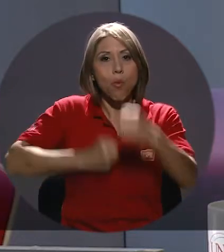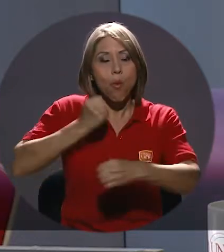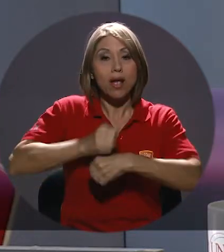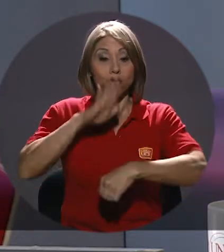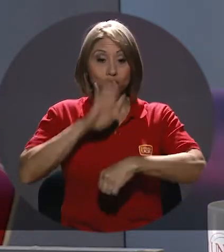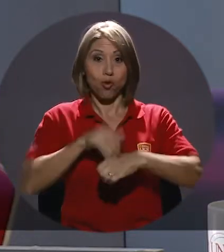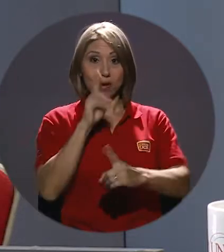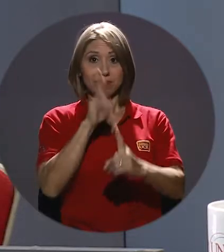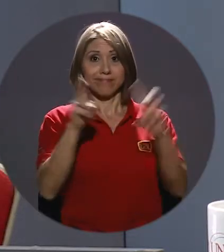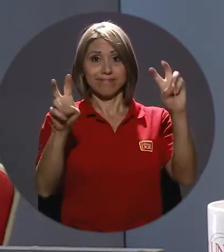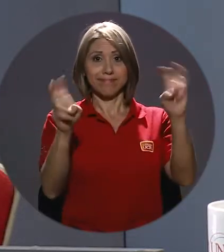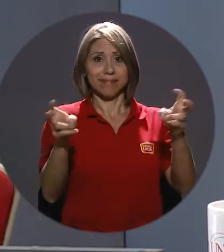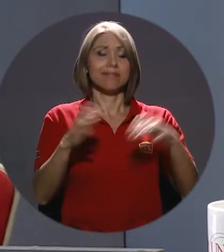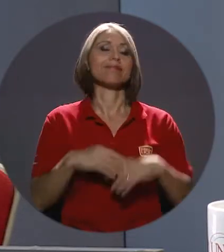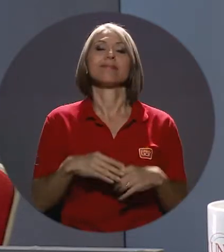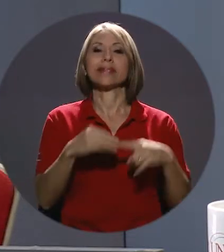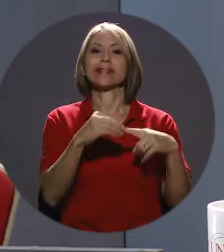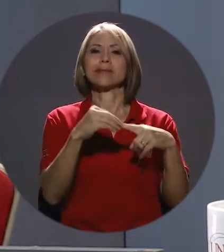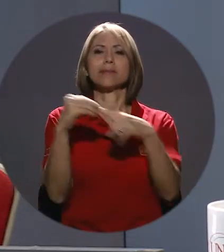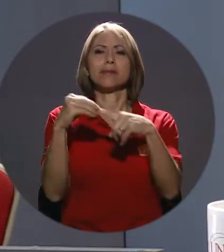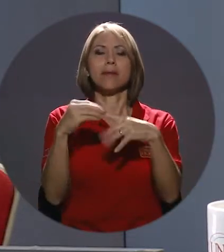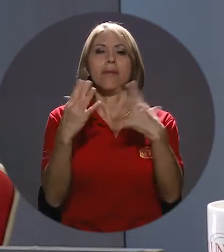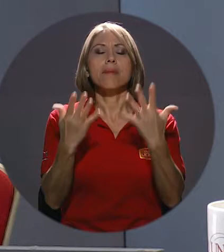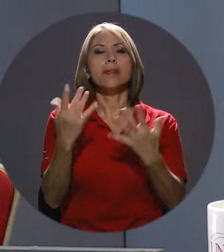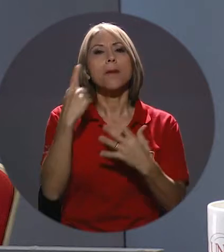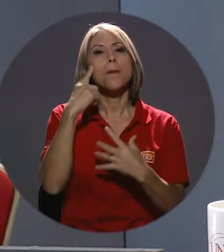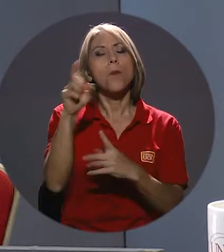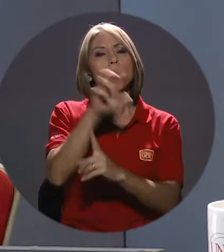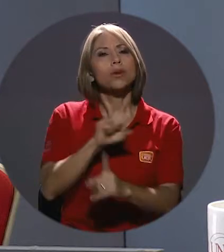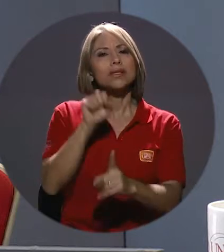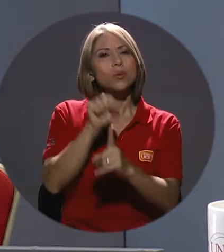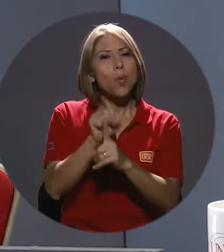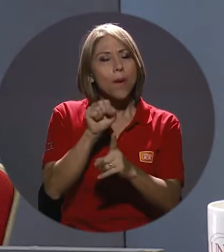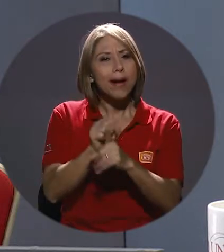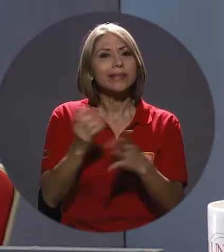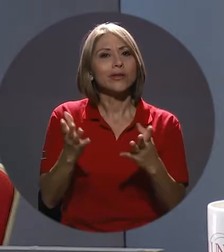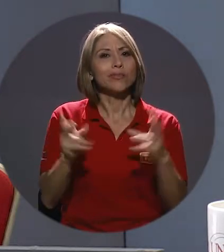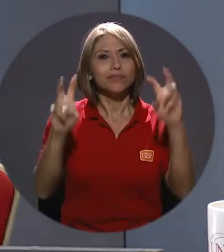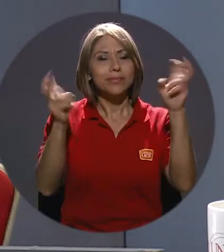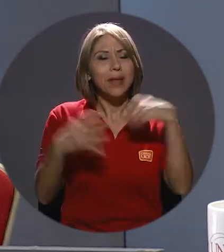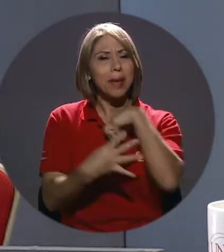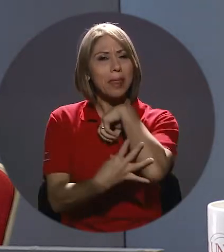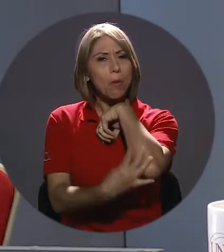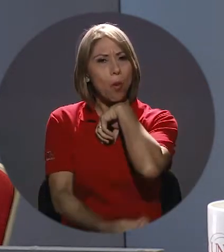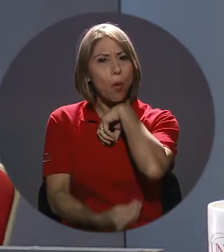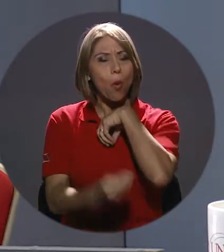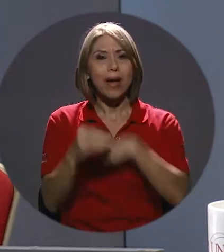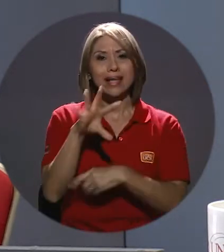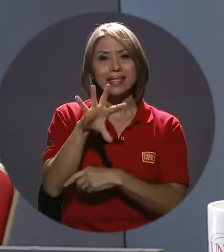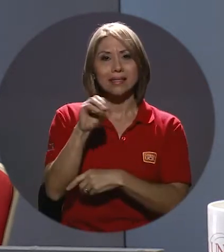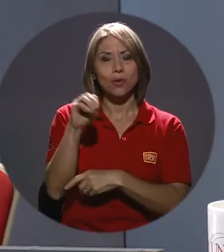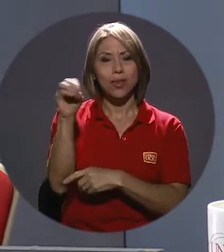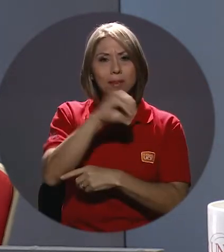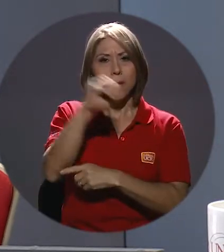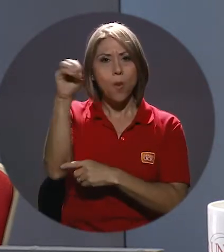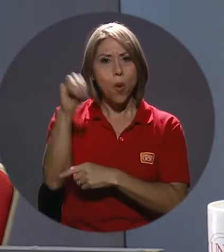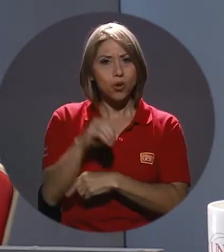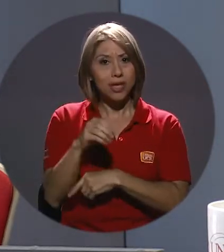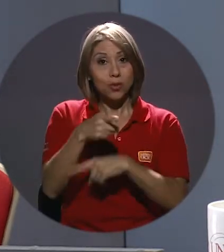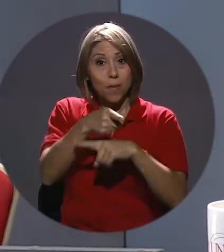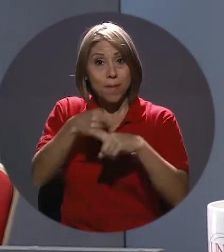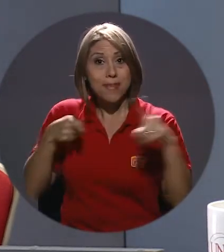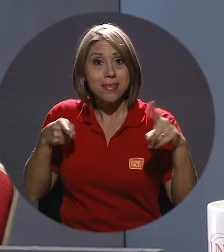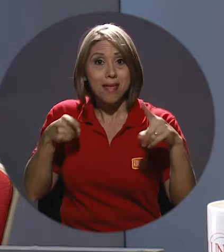en torno a este tema, sobre todo por la situación de que en el tema de pobreza el 50% de